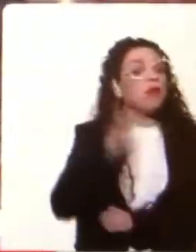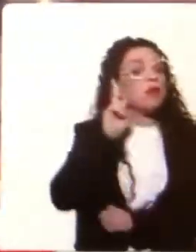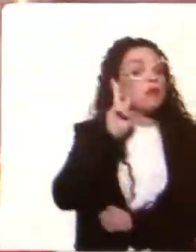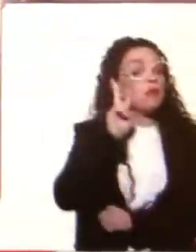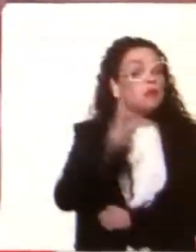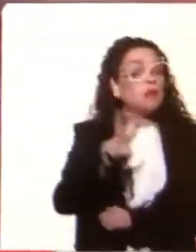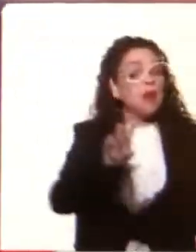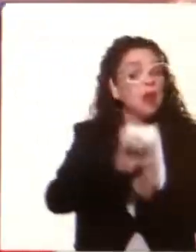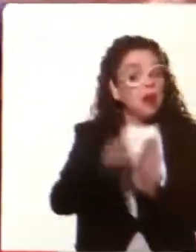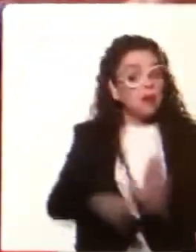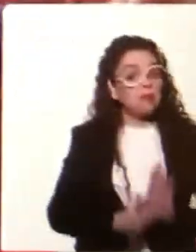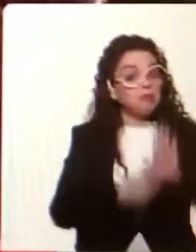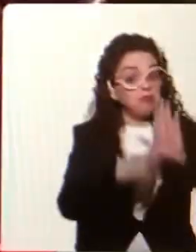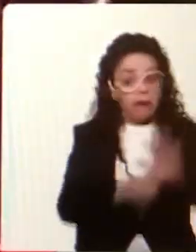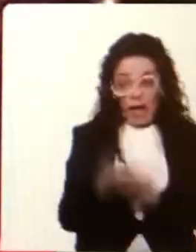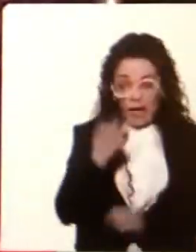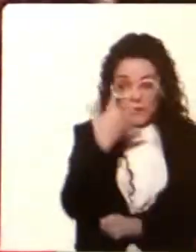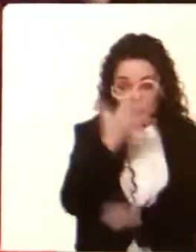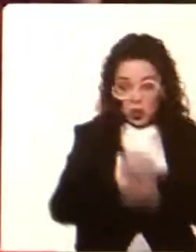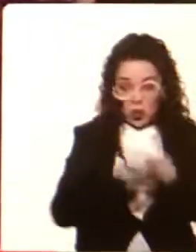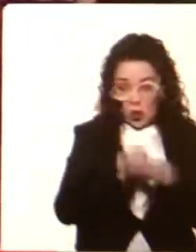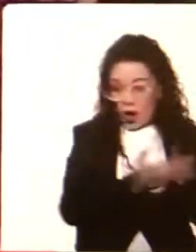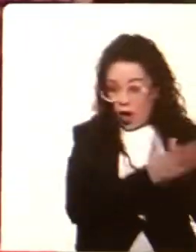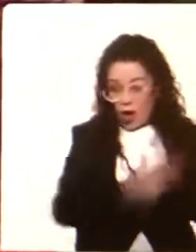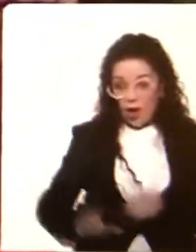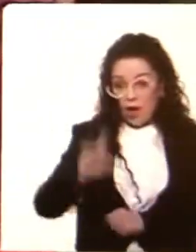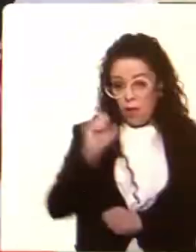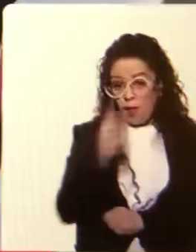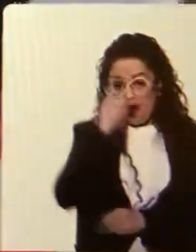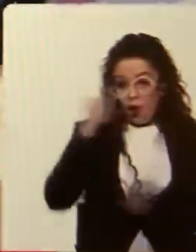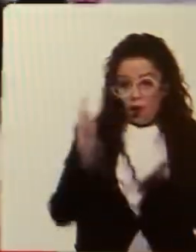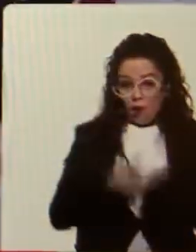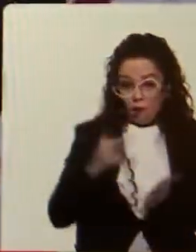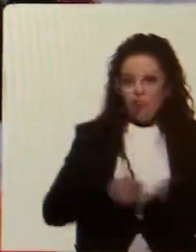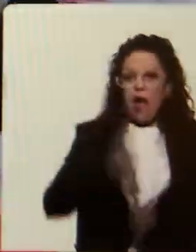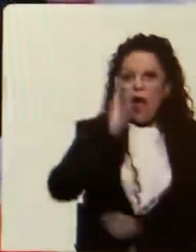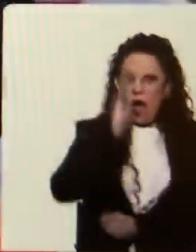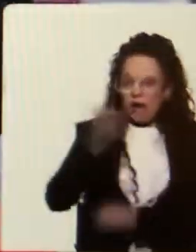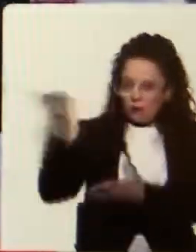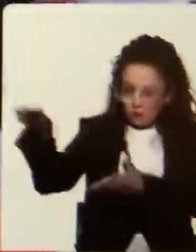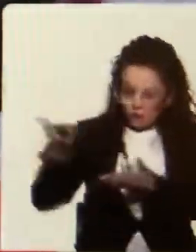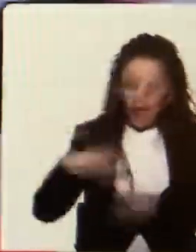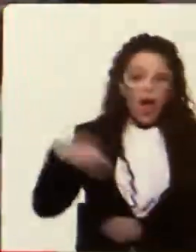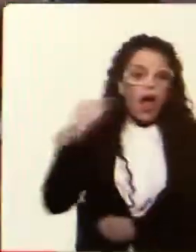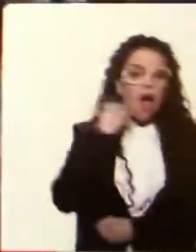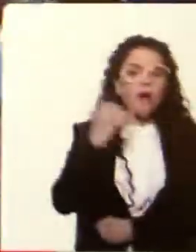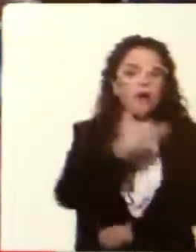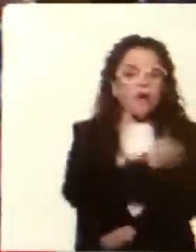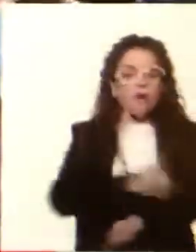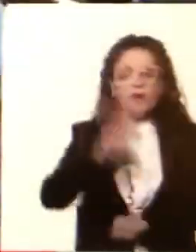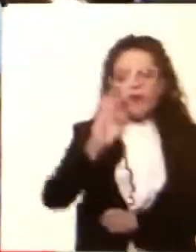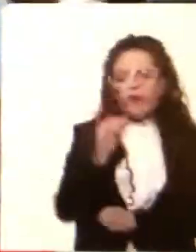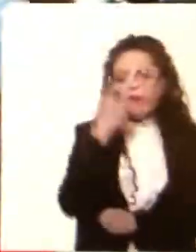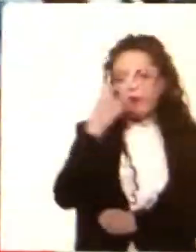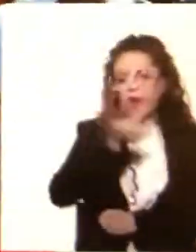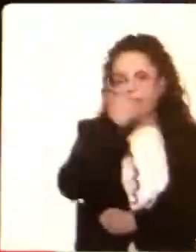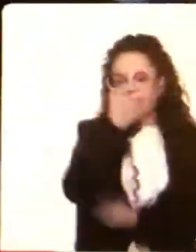muchachos los abogados de los muchachos y la comisión de Derechos